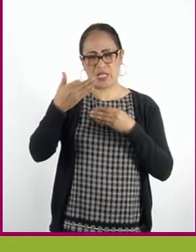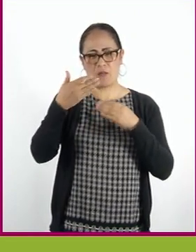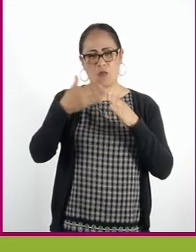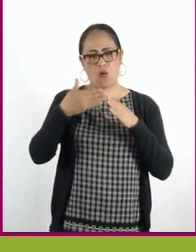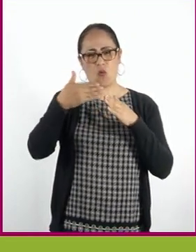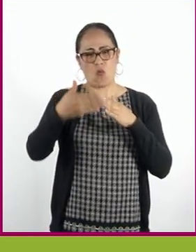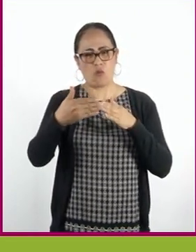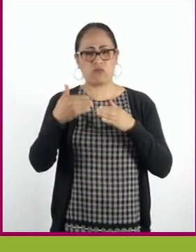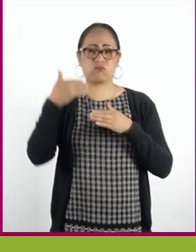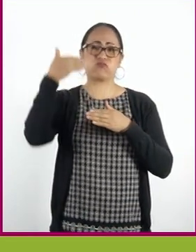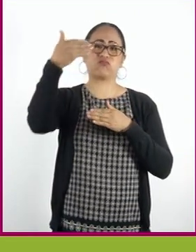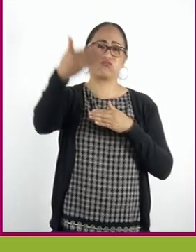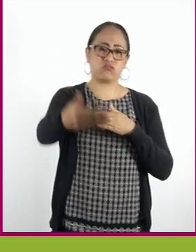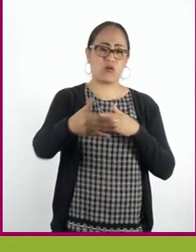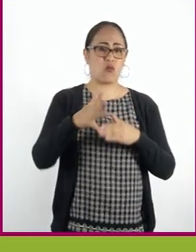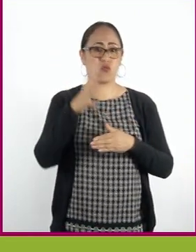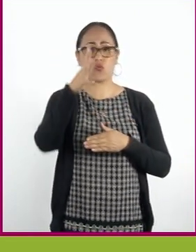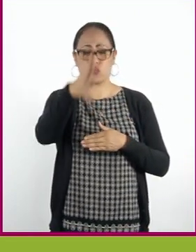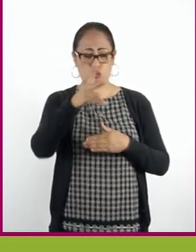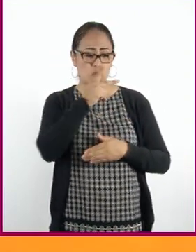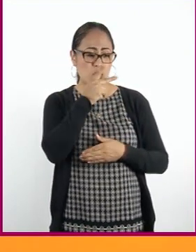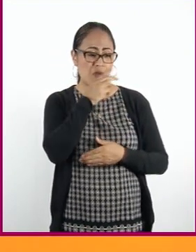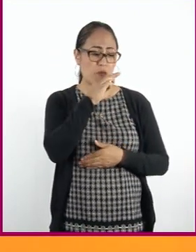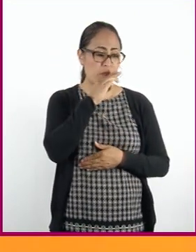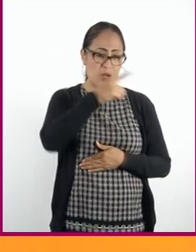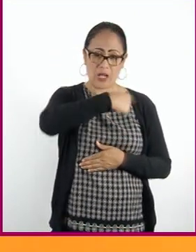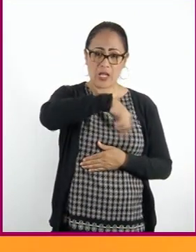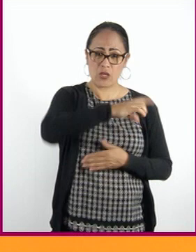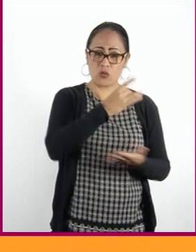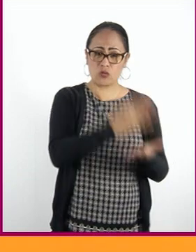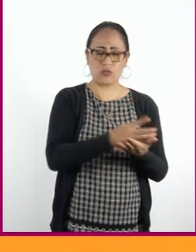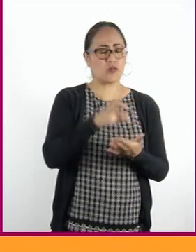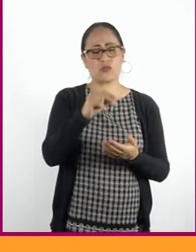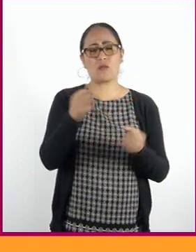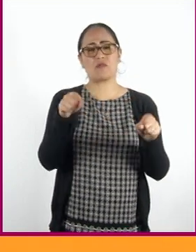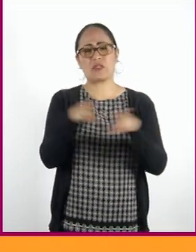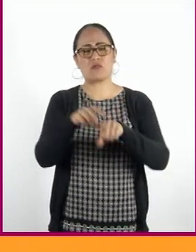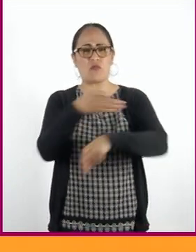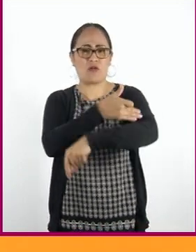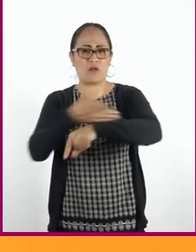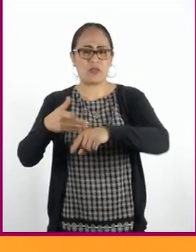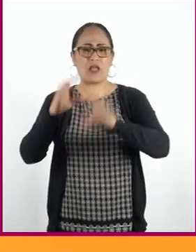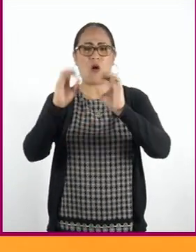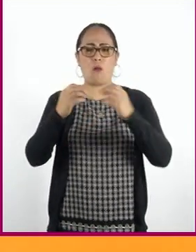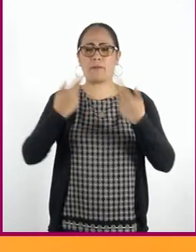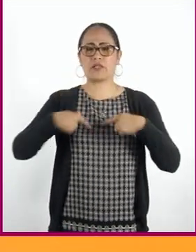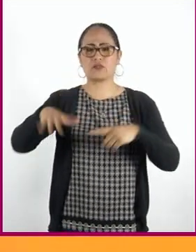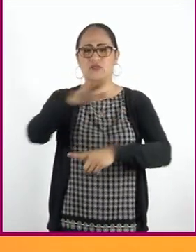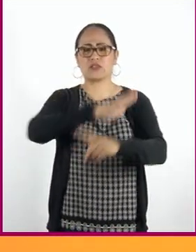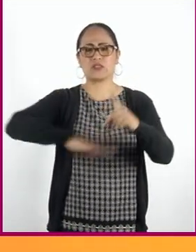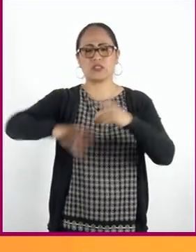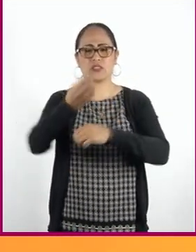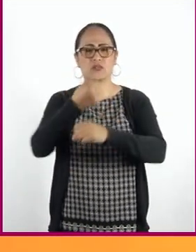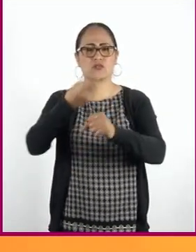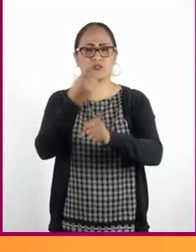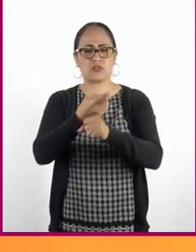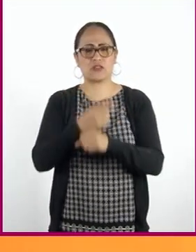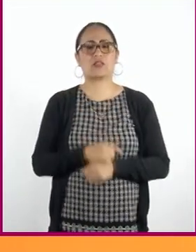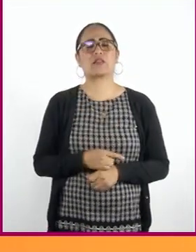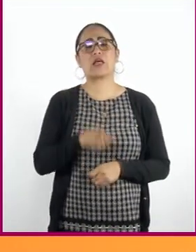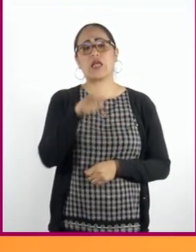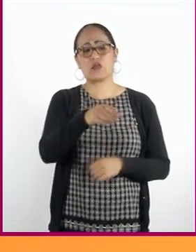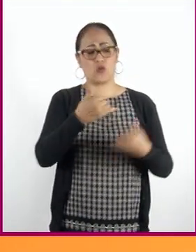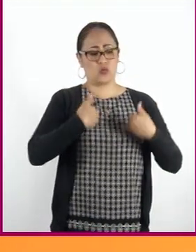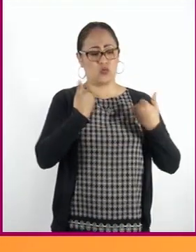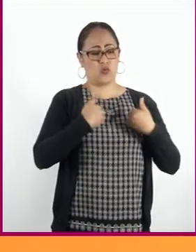solo para los futuros padres, sino también para sus familias y la sociedad. Generalmente, los adolescentes que tienen un